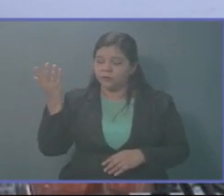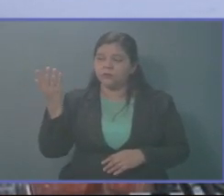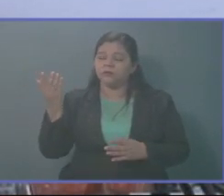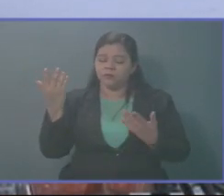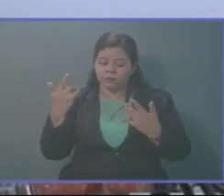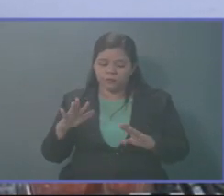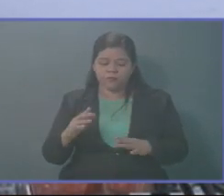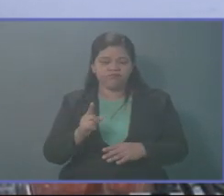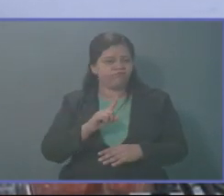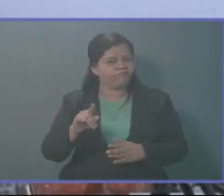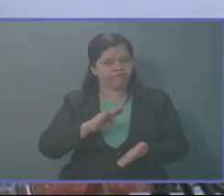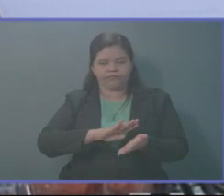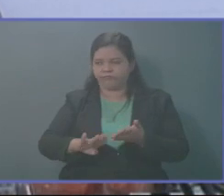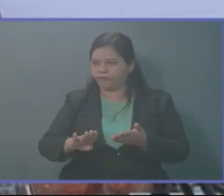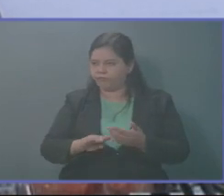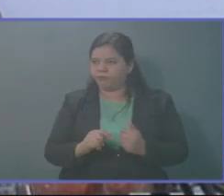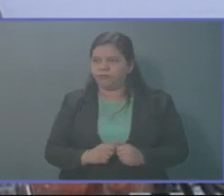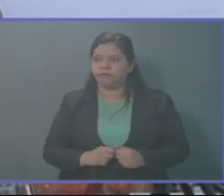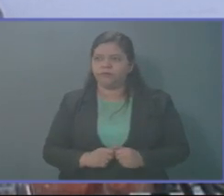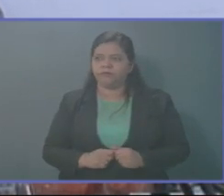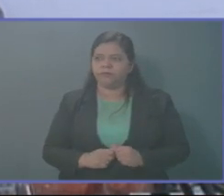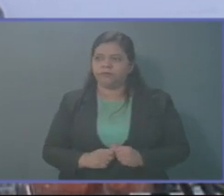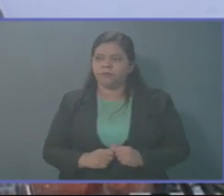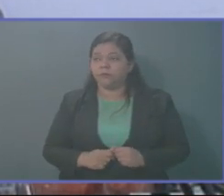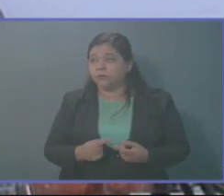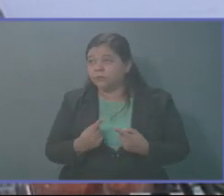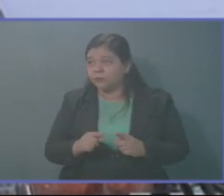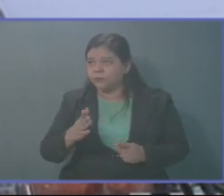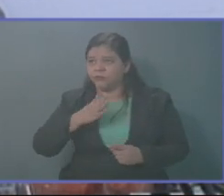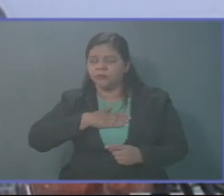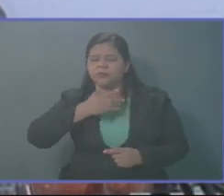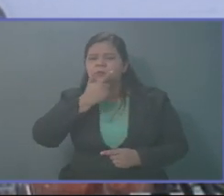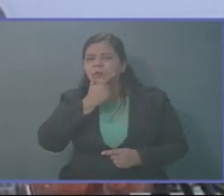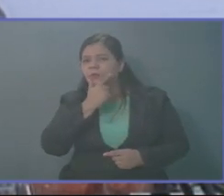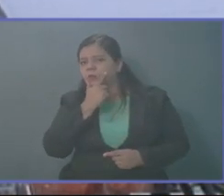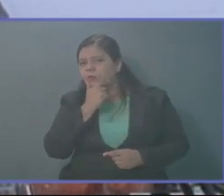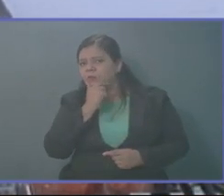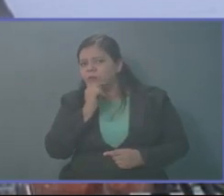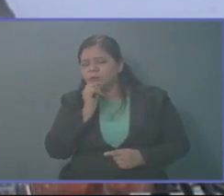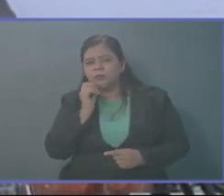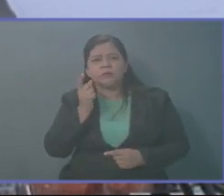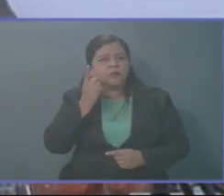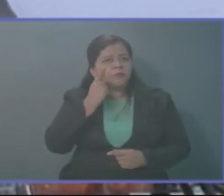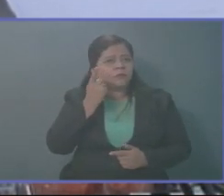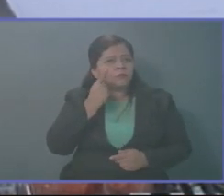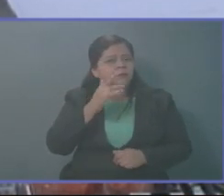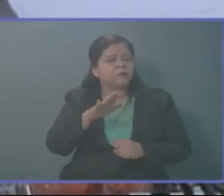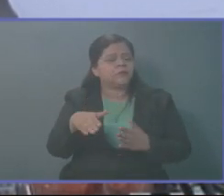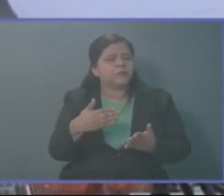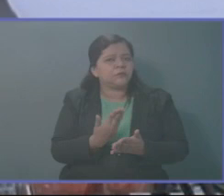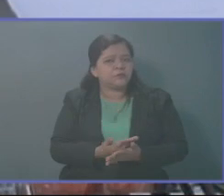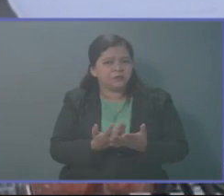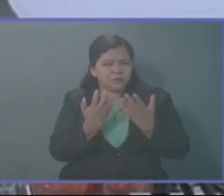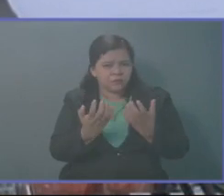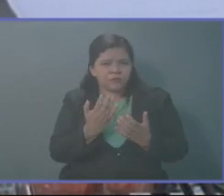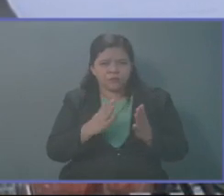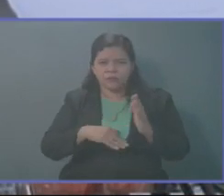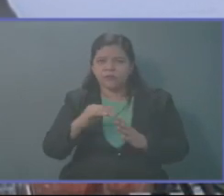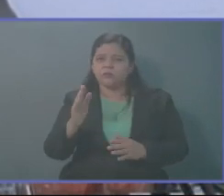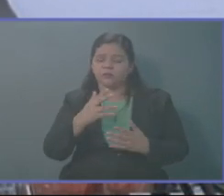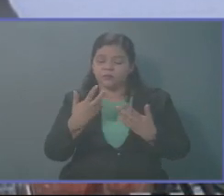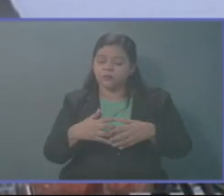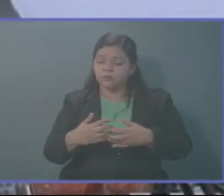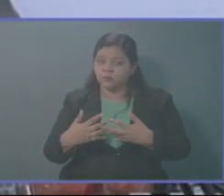quedar exenta, no serán aplicables. Y yo me pregunto, ¿dónde están toda la enorme cantidad de